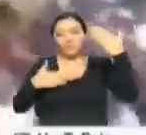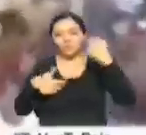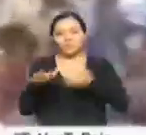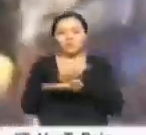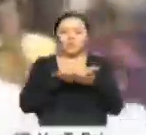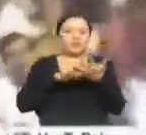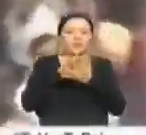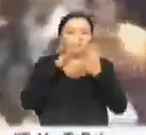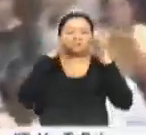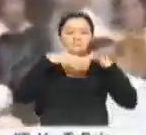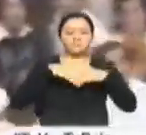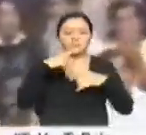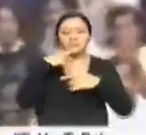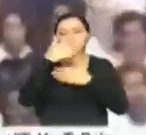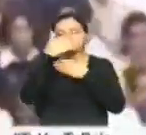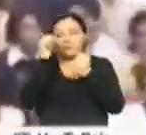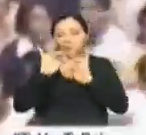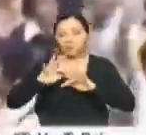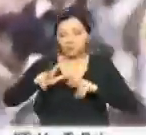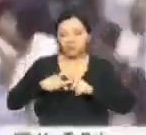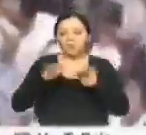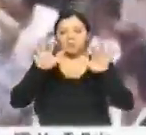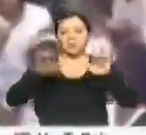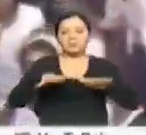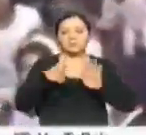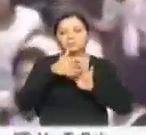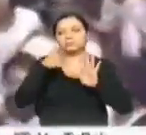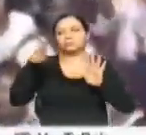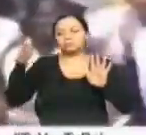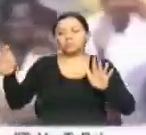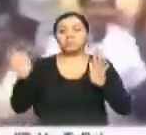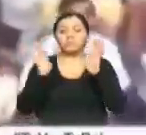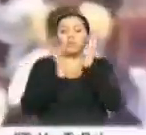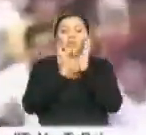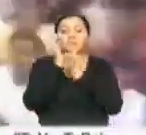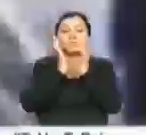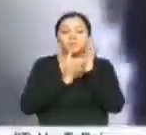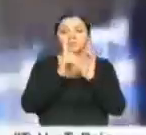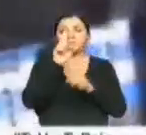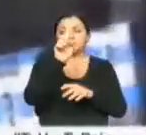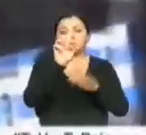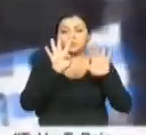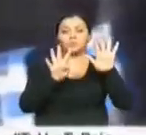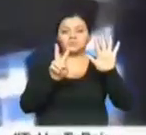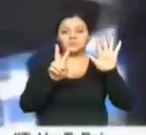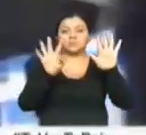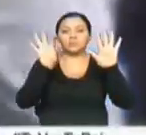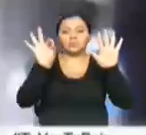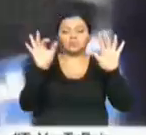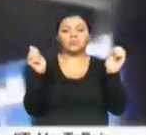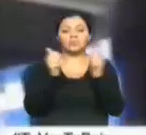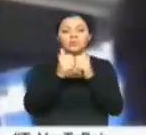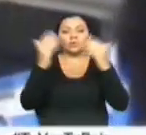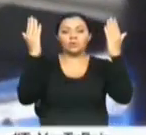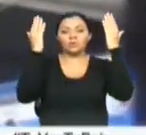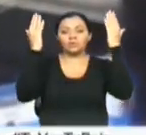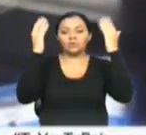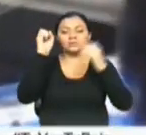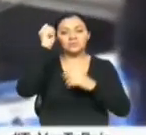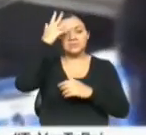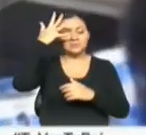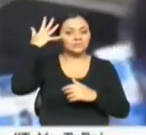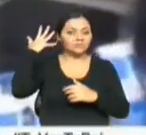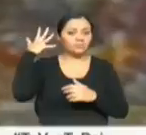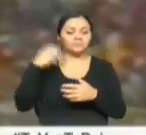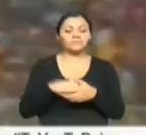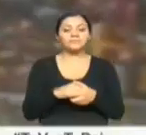con un supuesto fraude. Finalmente se dio en abril de 1979 con el triunfo de Jaime Roldós Aguilera sobre Sixto Durán